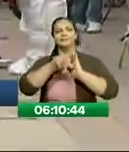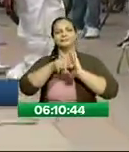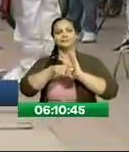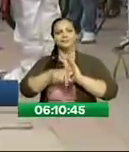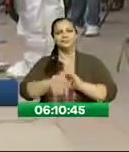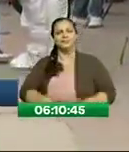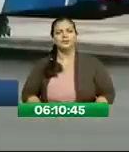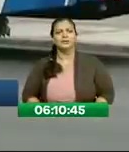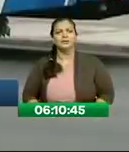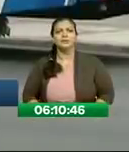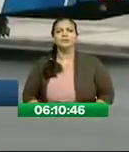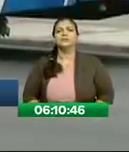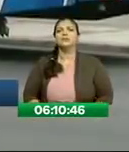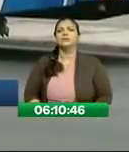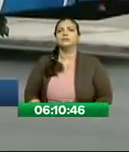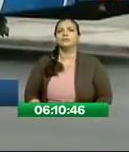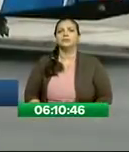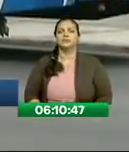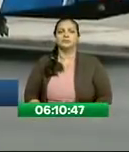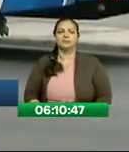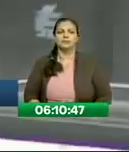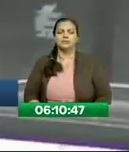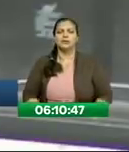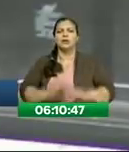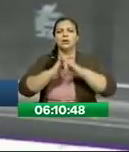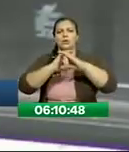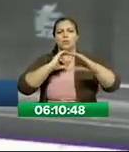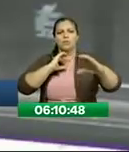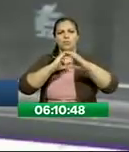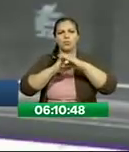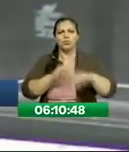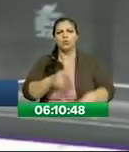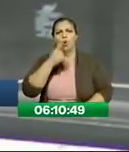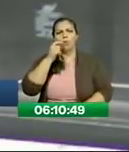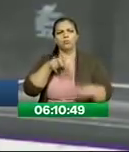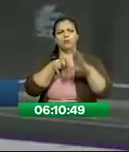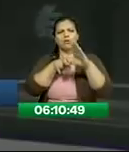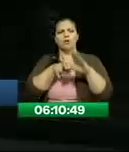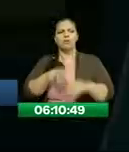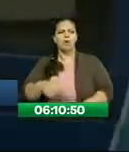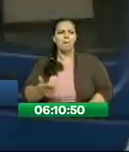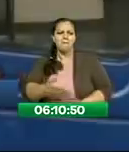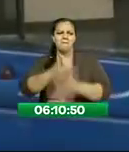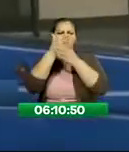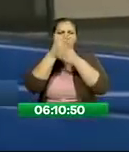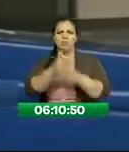Asesinan con varios impactos de bala a pasajero de bus al suroeste de Guayaquil.